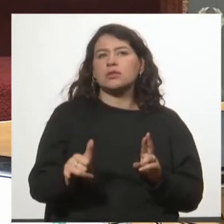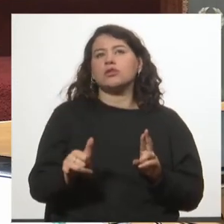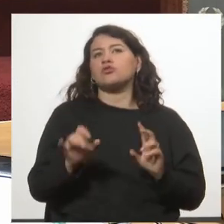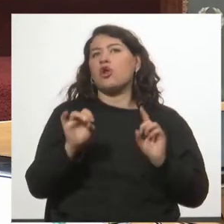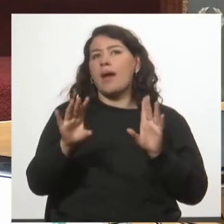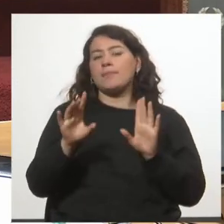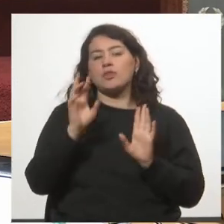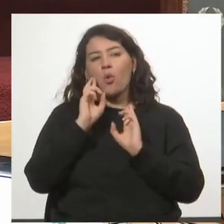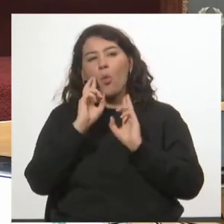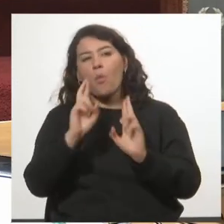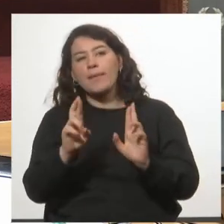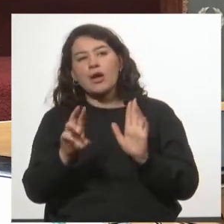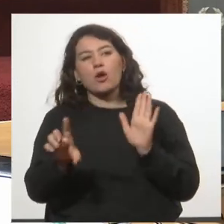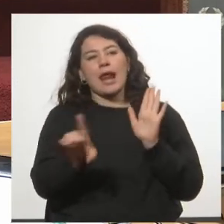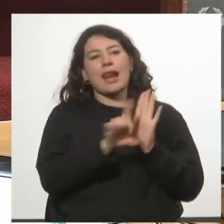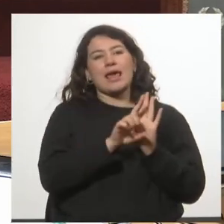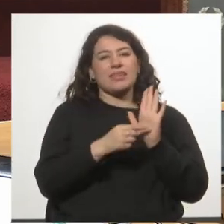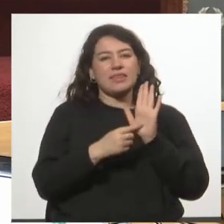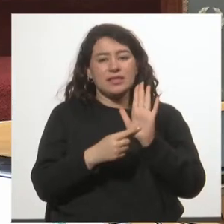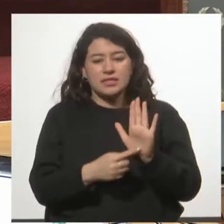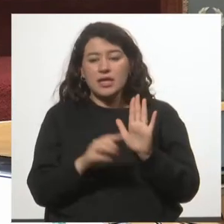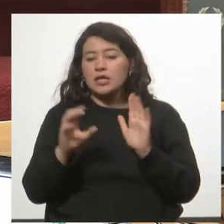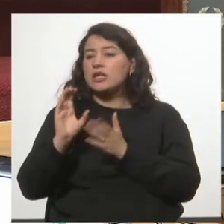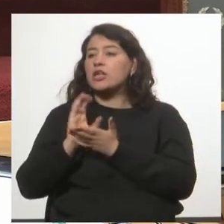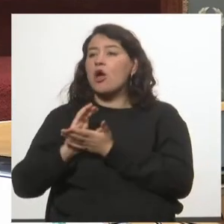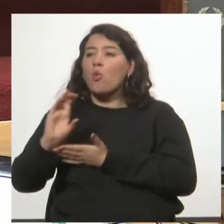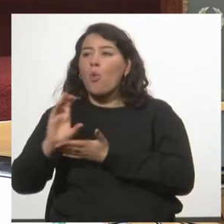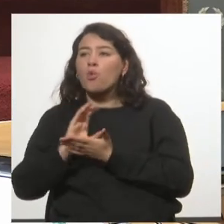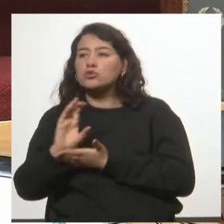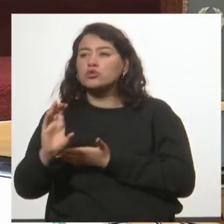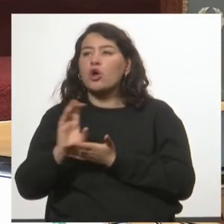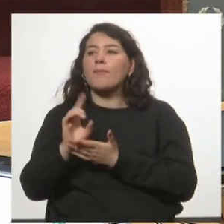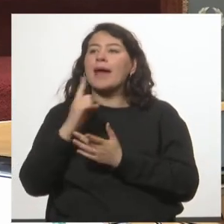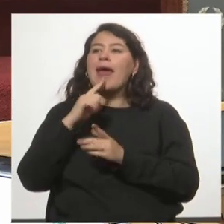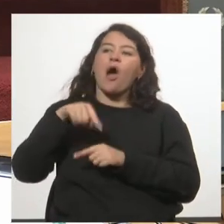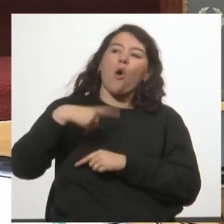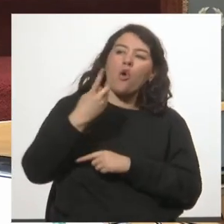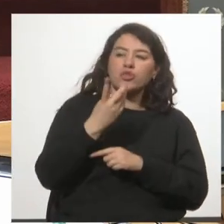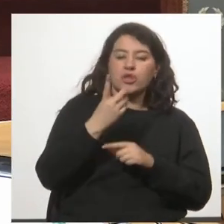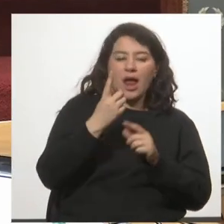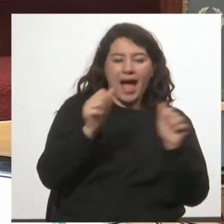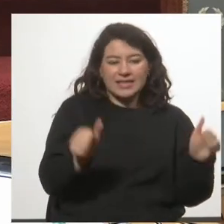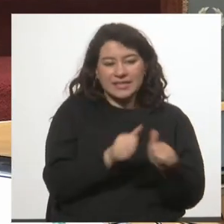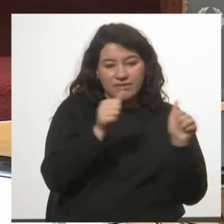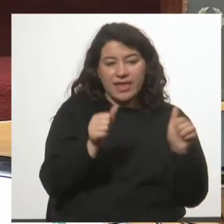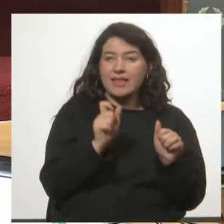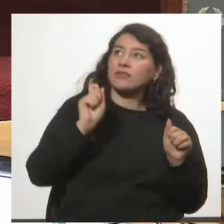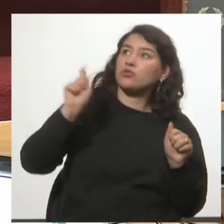y ni disponer de sus recursos para fines ajenos a su actividades normales